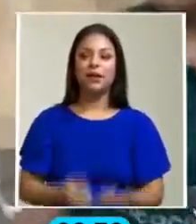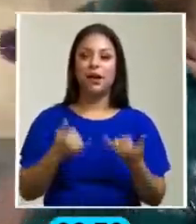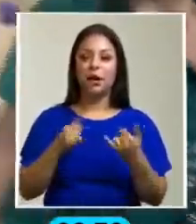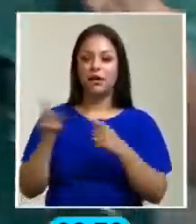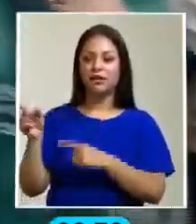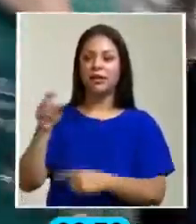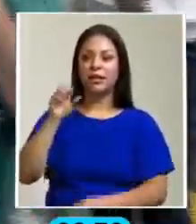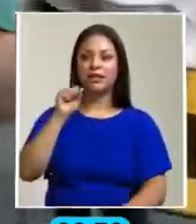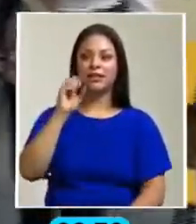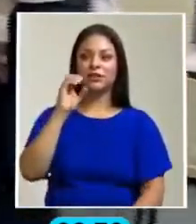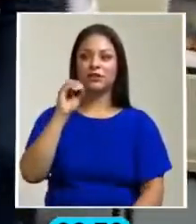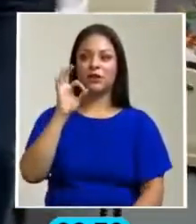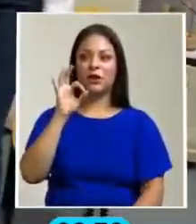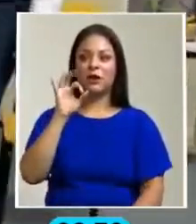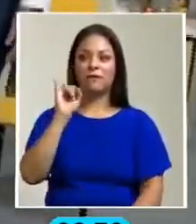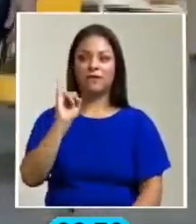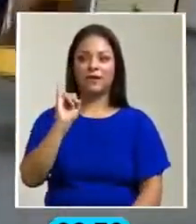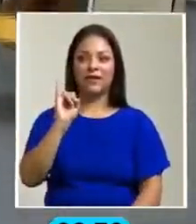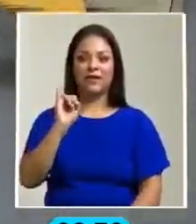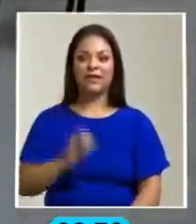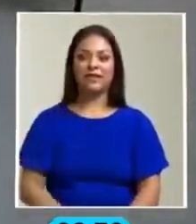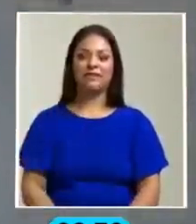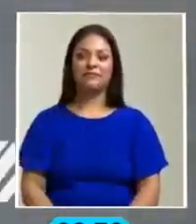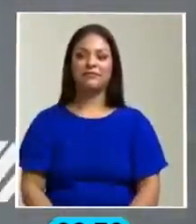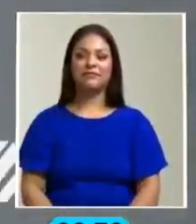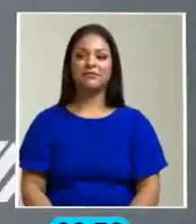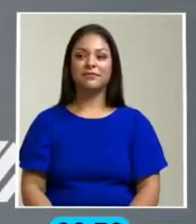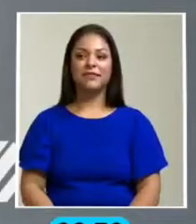Sofi, vamos. ¡Eso! ¡Eso!